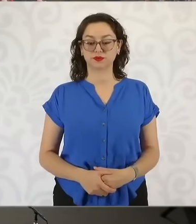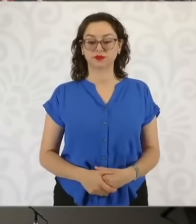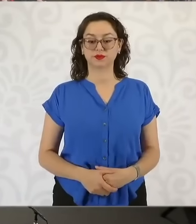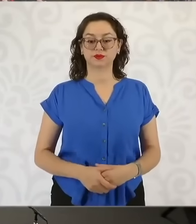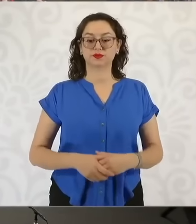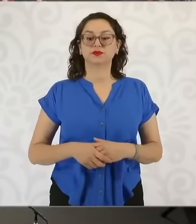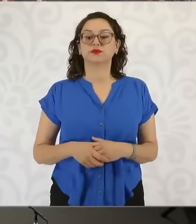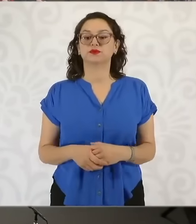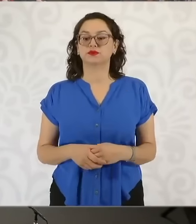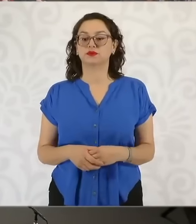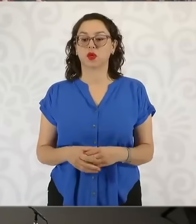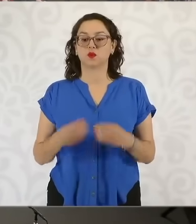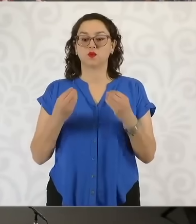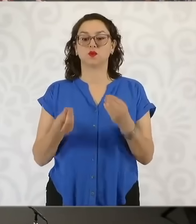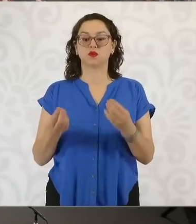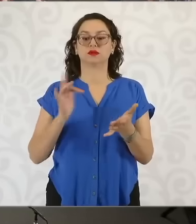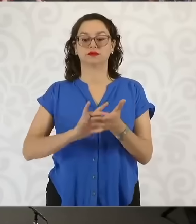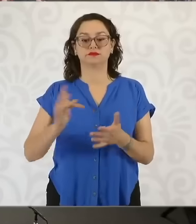Muchas gracias, presidenta.